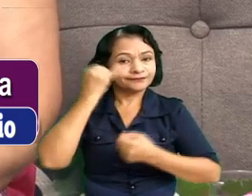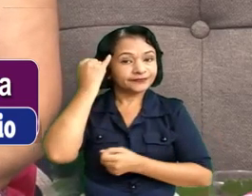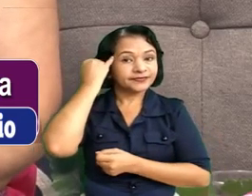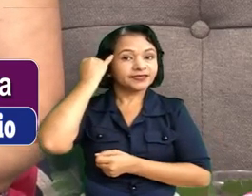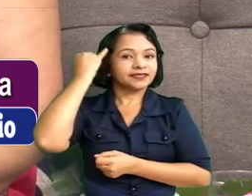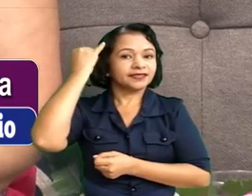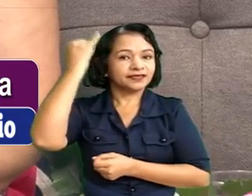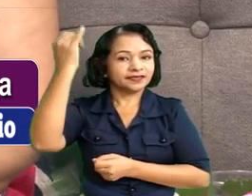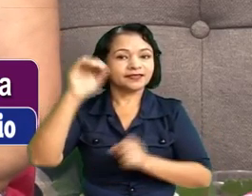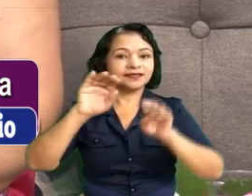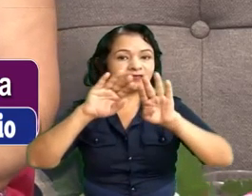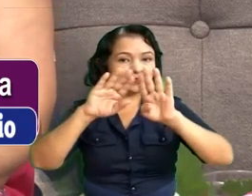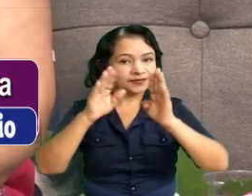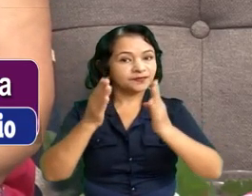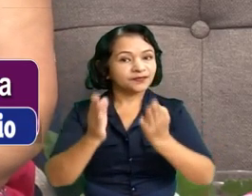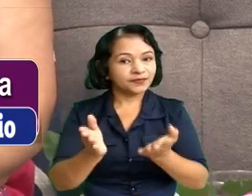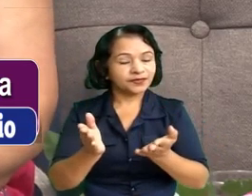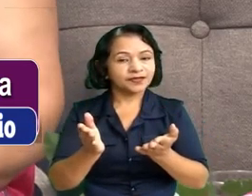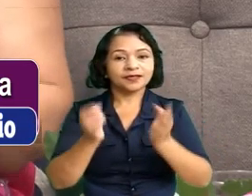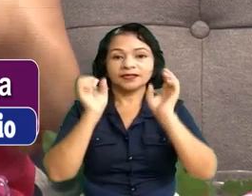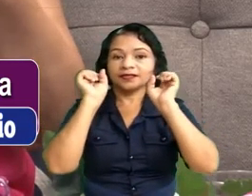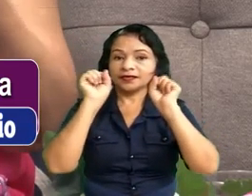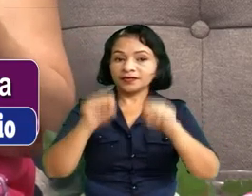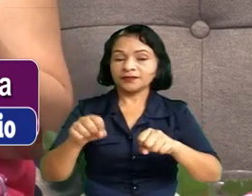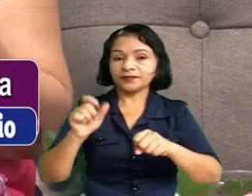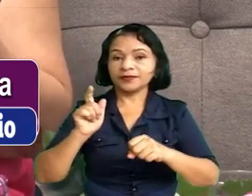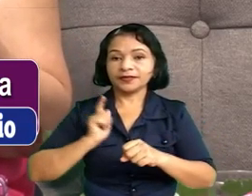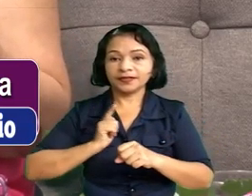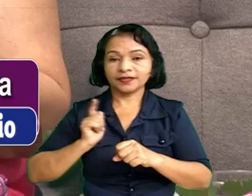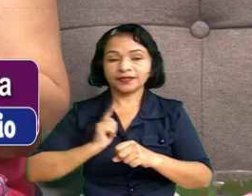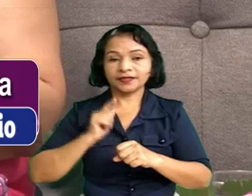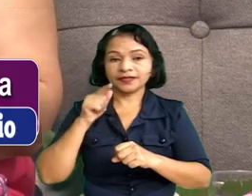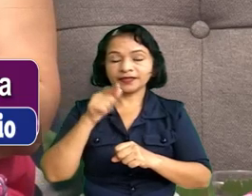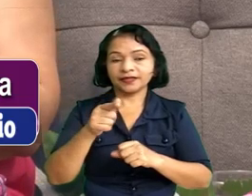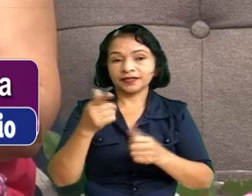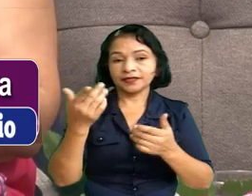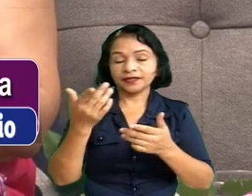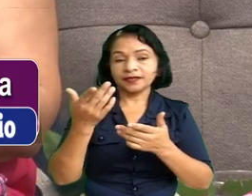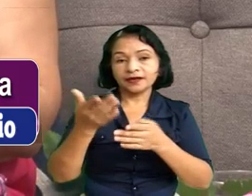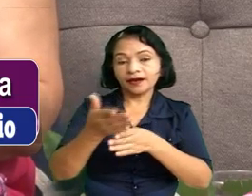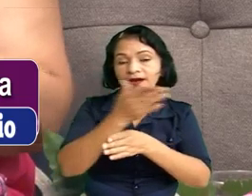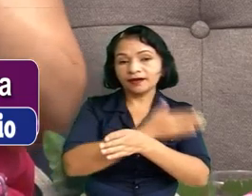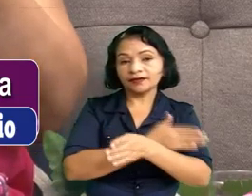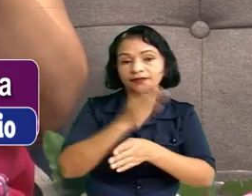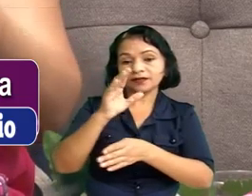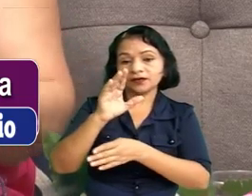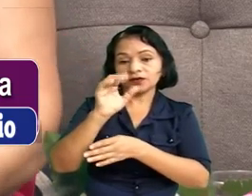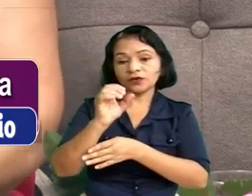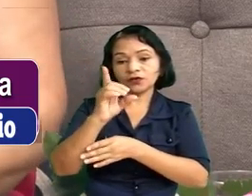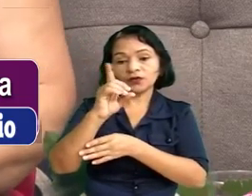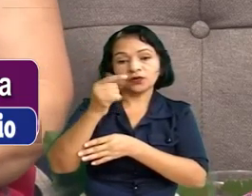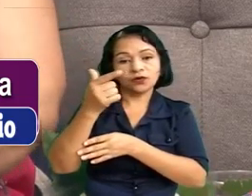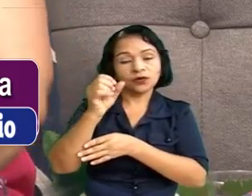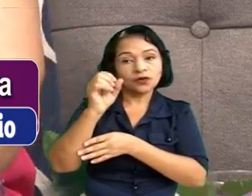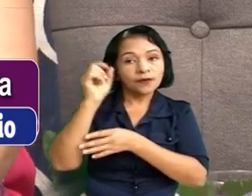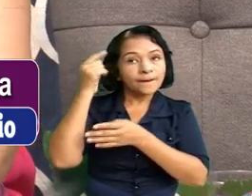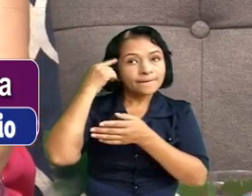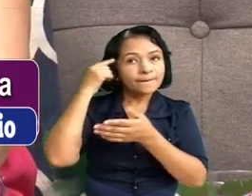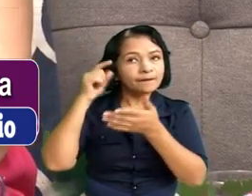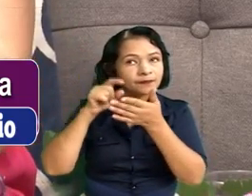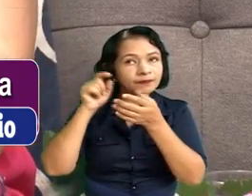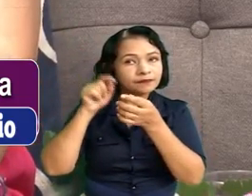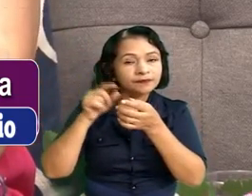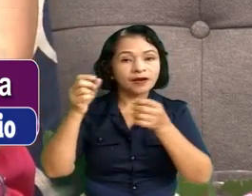inteligente, capaz. Porque dominar en esa época el código Morse, enfrentar a un